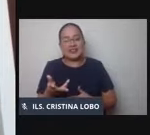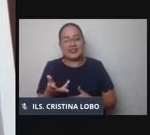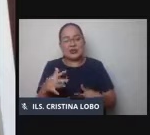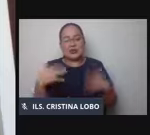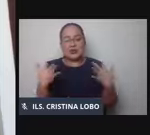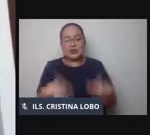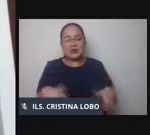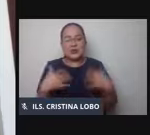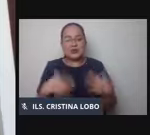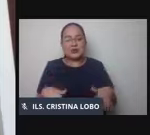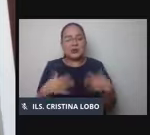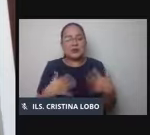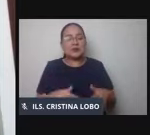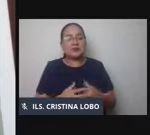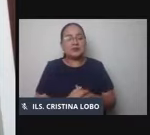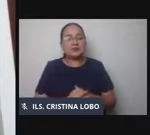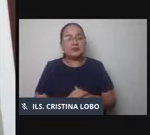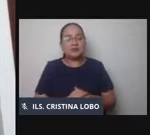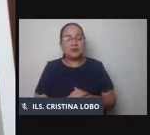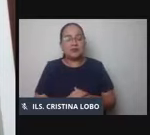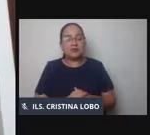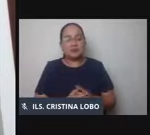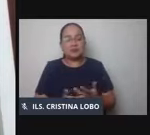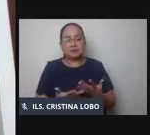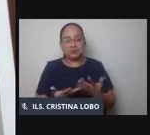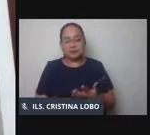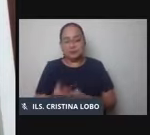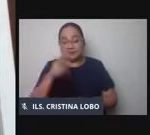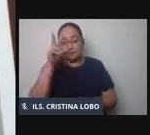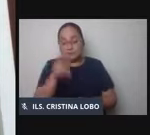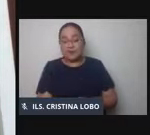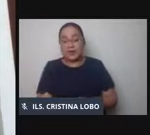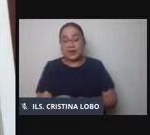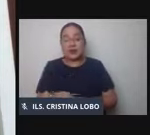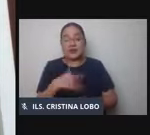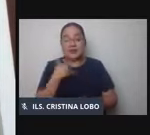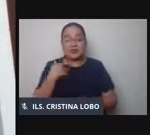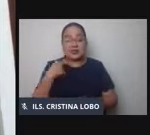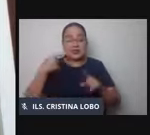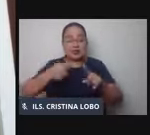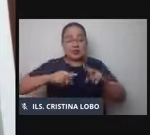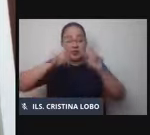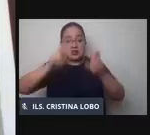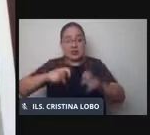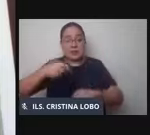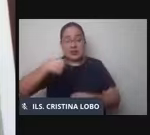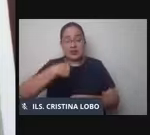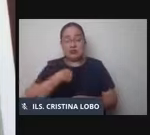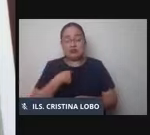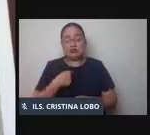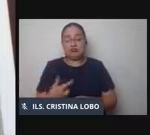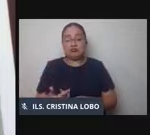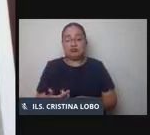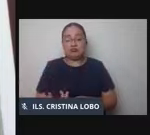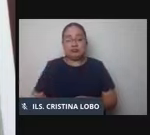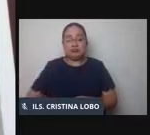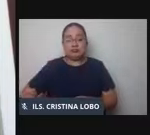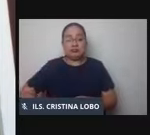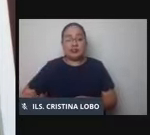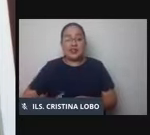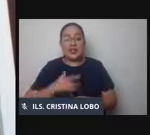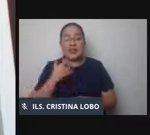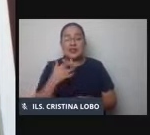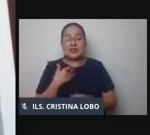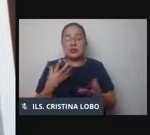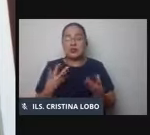híjole, bueno, no les miento, pero de verdad que es un temazo que hoy a mí hasta me trajo así como movidona. Le